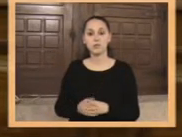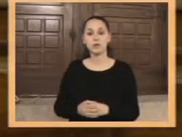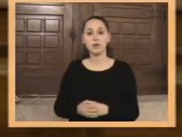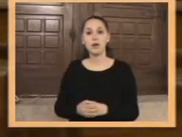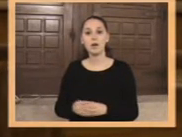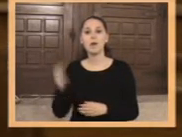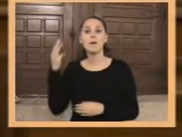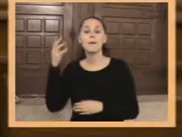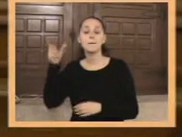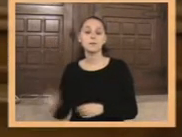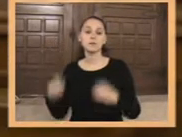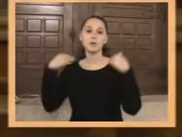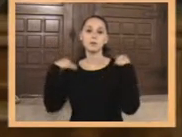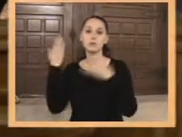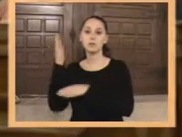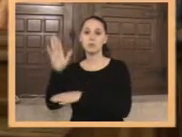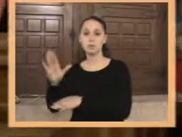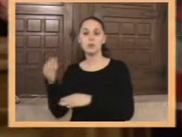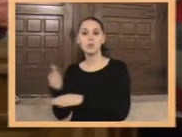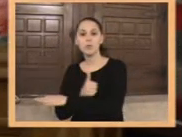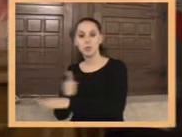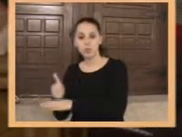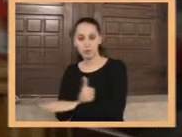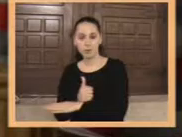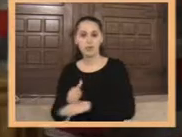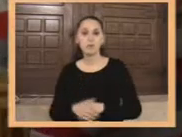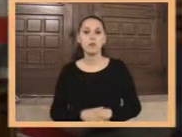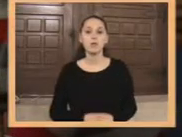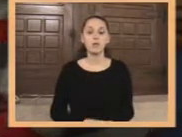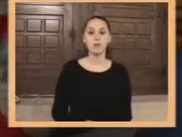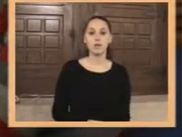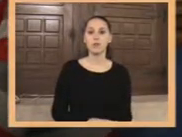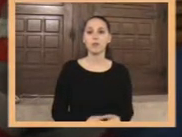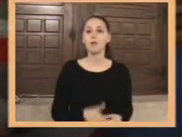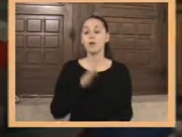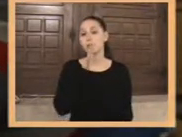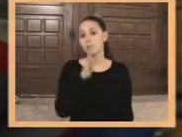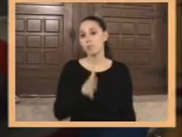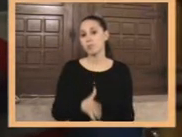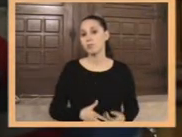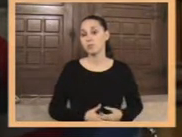del portavoz de Ciudadanos, sobre todo desde el punto de vista de la conciliación. La verdad es que